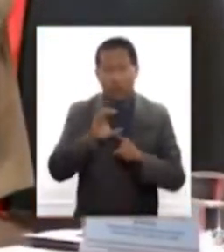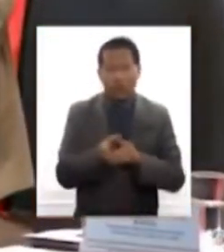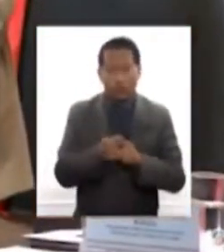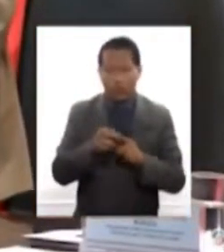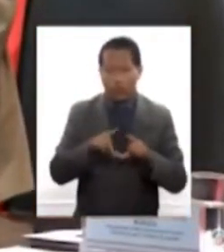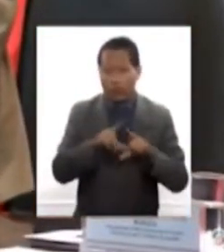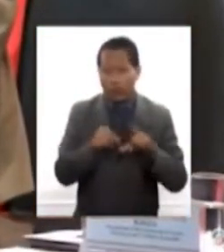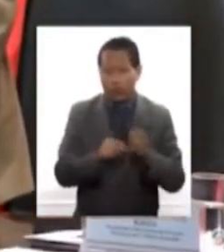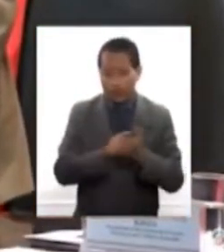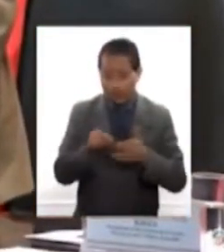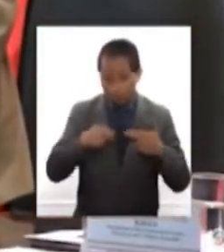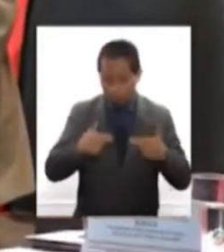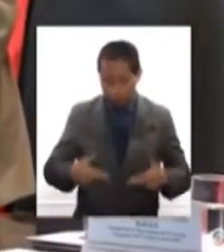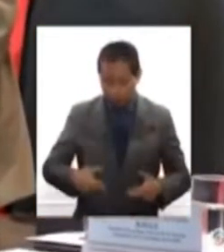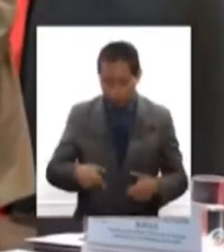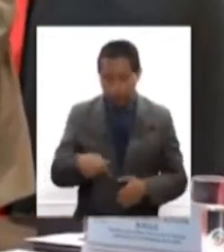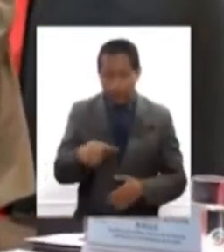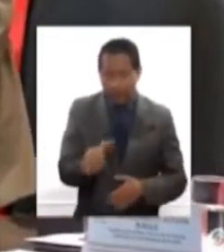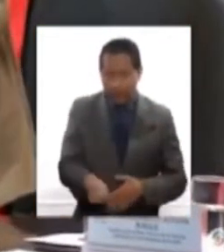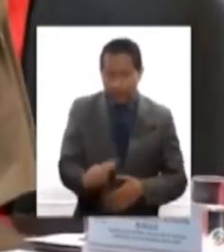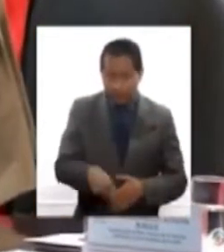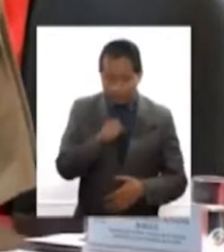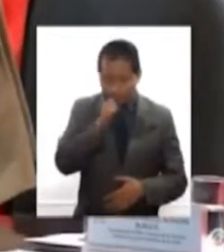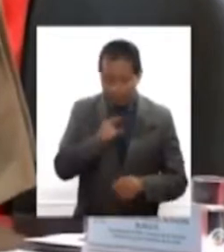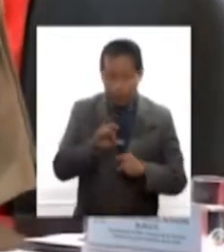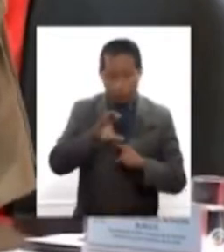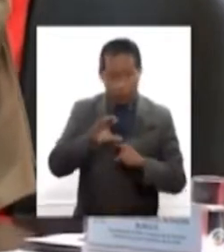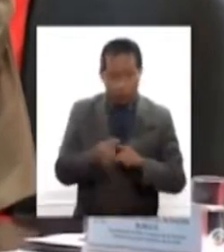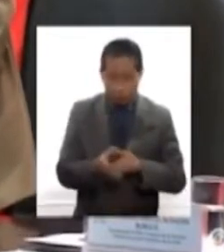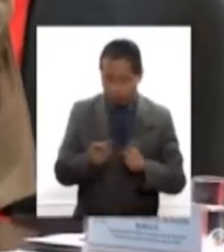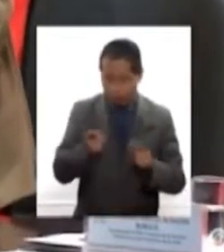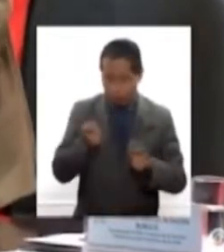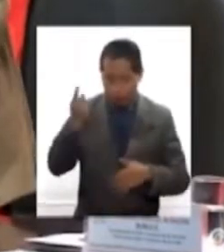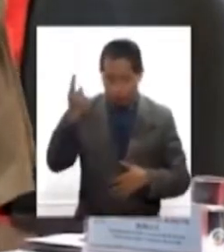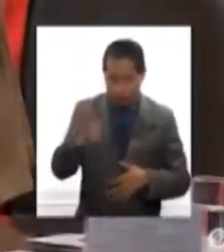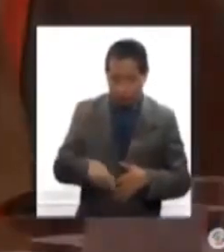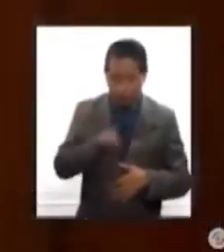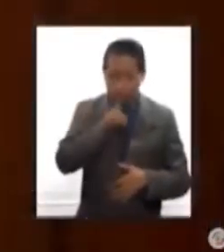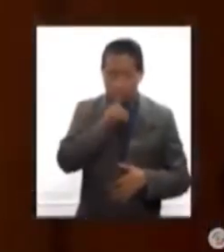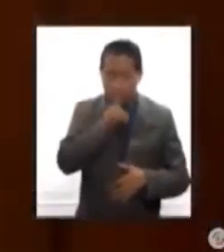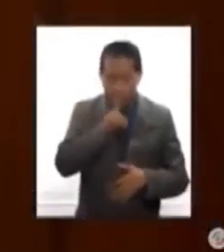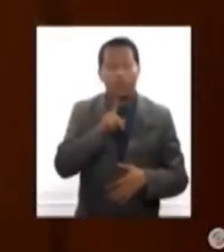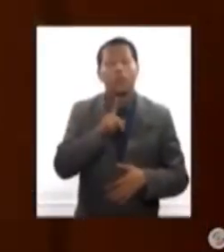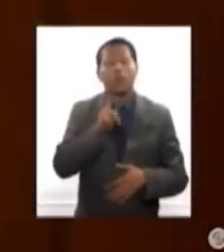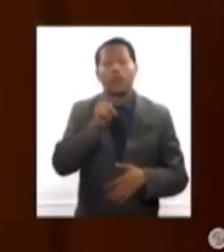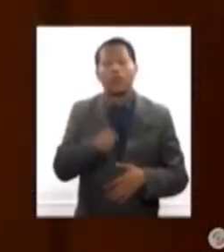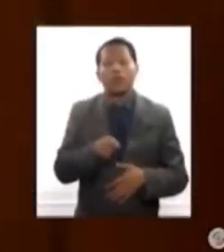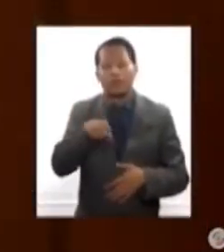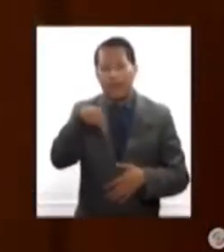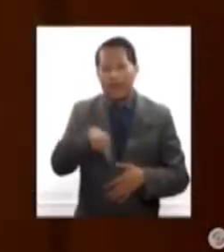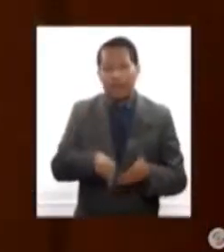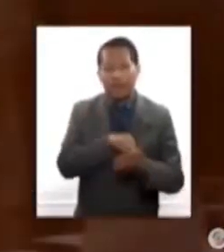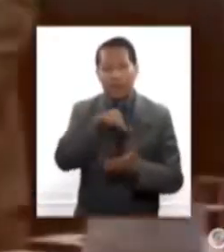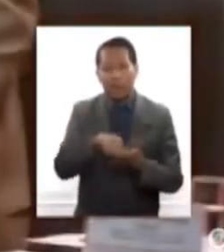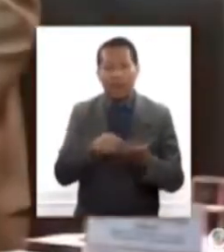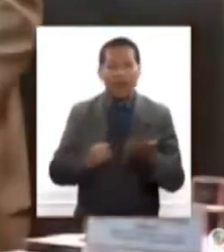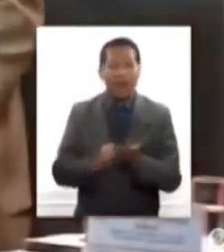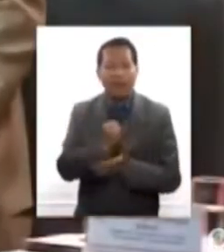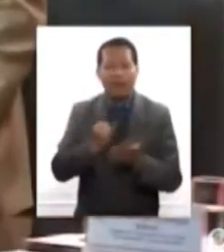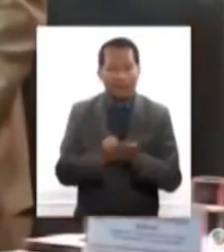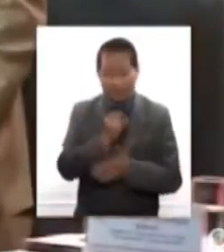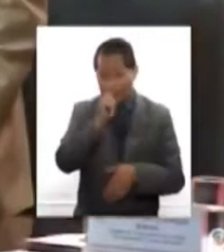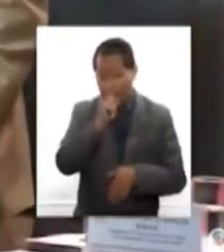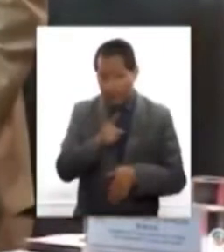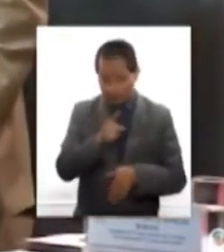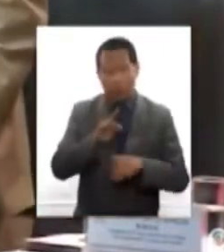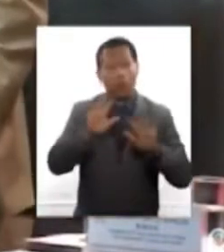Comisión Nacional de Derechos Humanos. ¿Qué pasa con el informe? Hay un formato establecido, hay una norma que